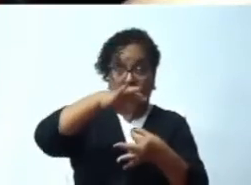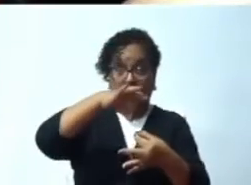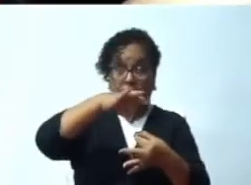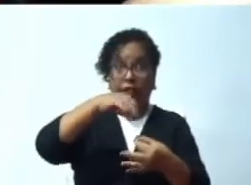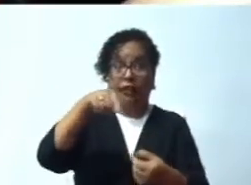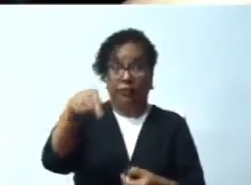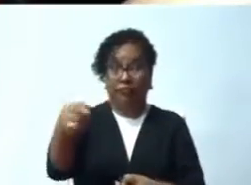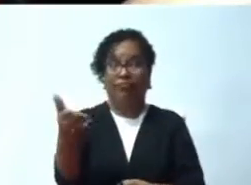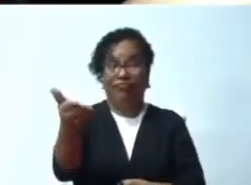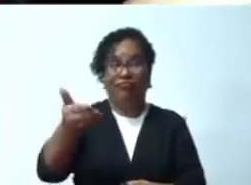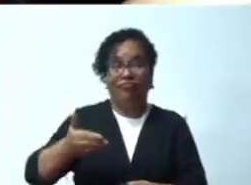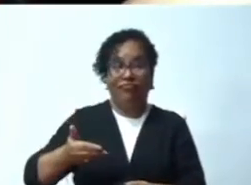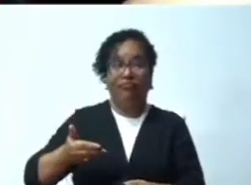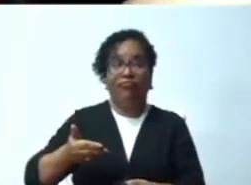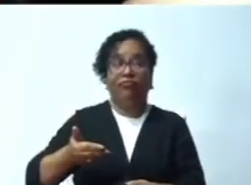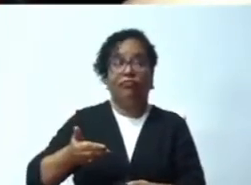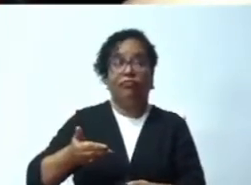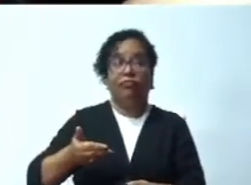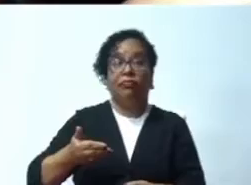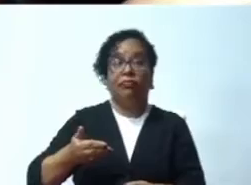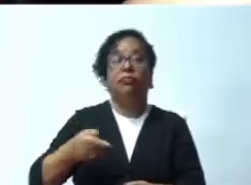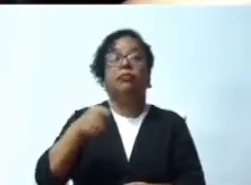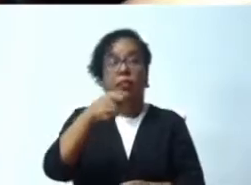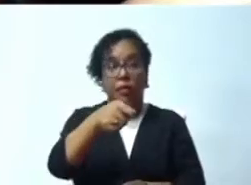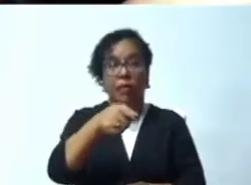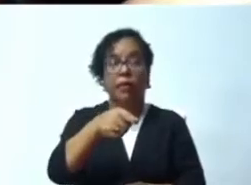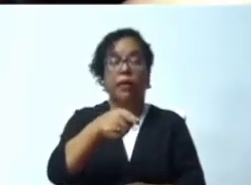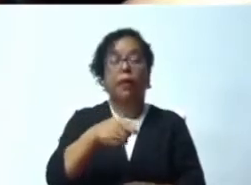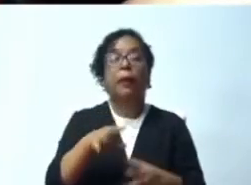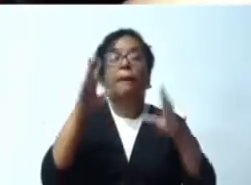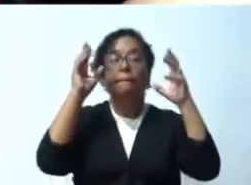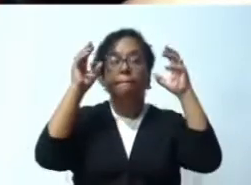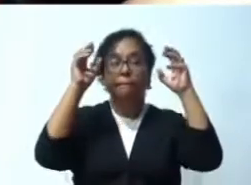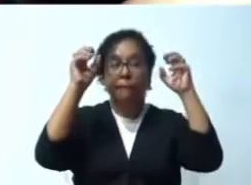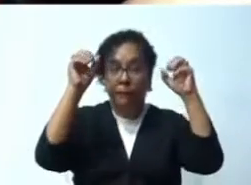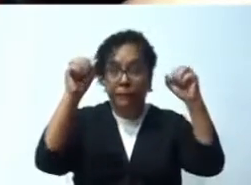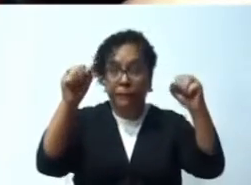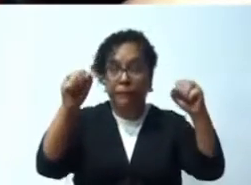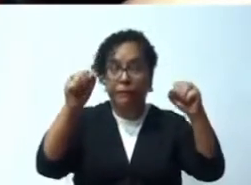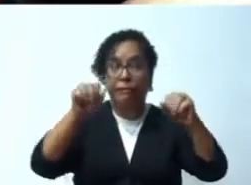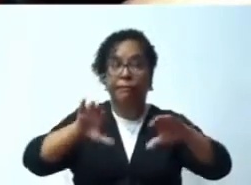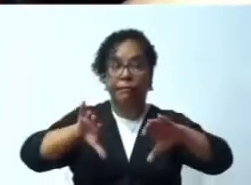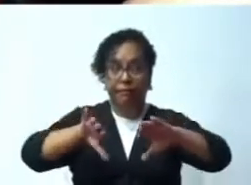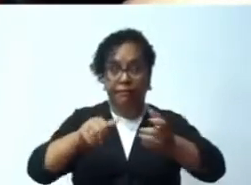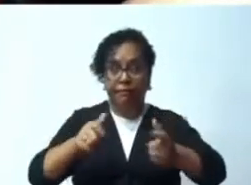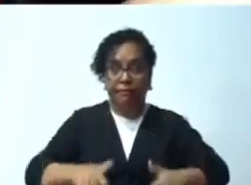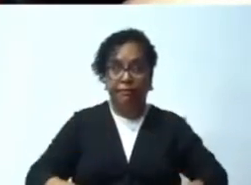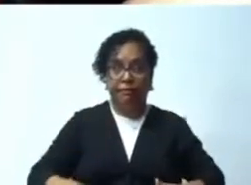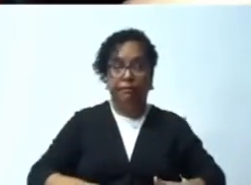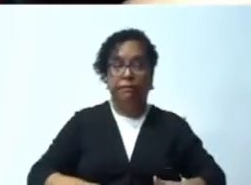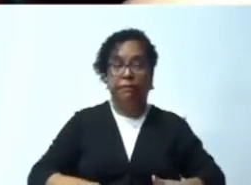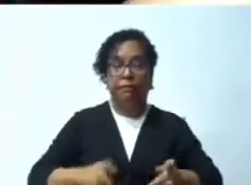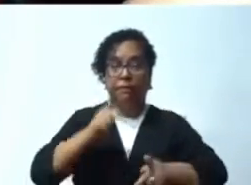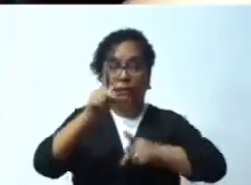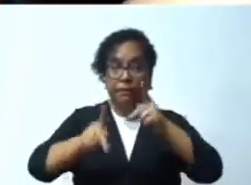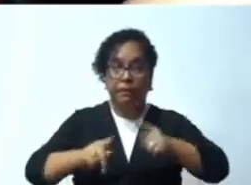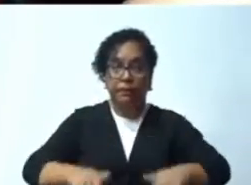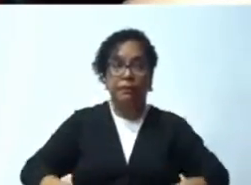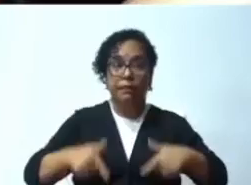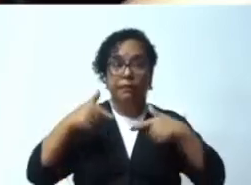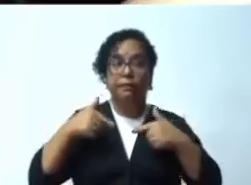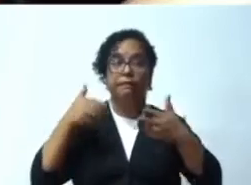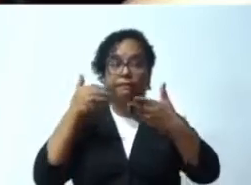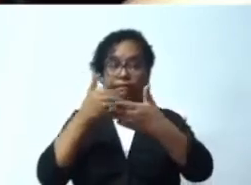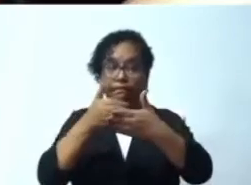la última citación que fue a Carlos Alí, un presidente de Junta de Vecinos, a Héctor Escoger y un señor